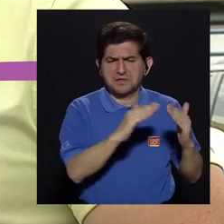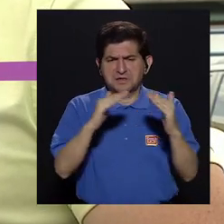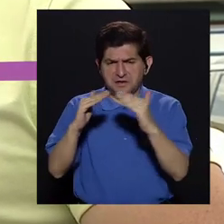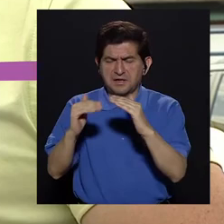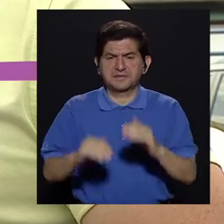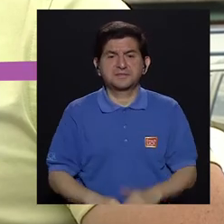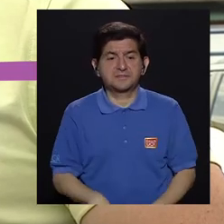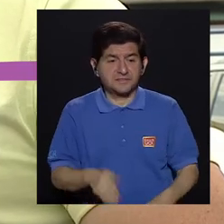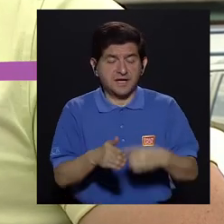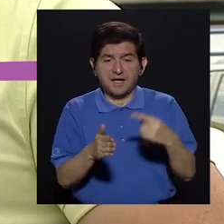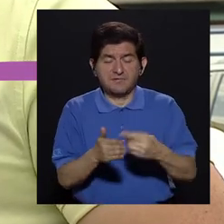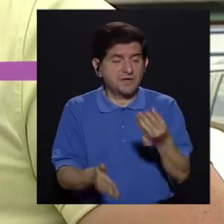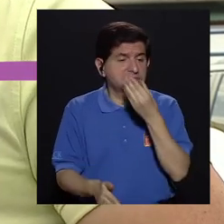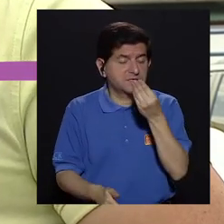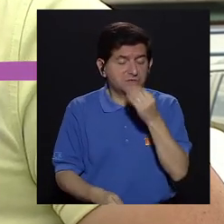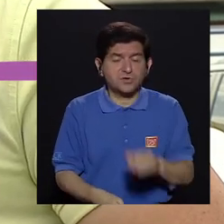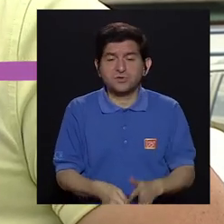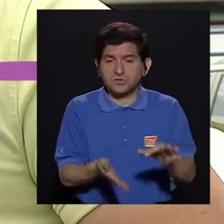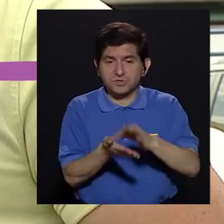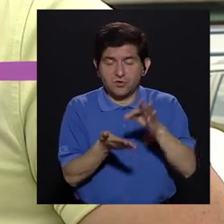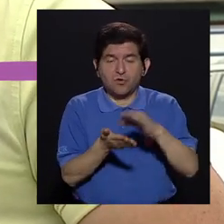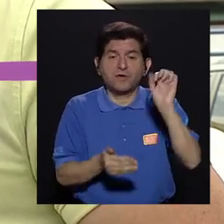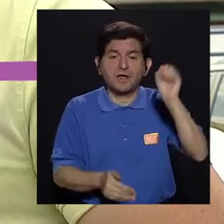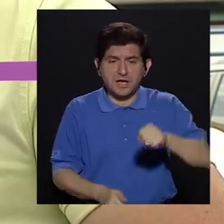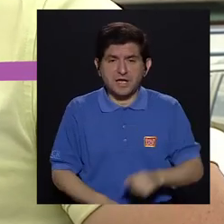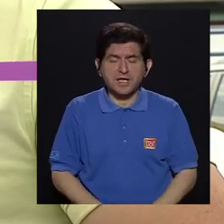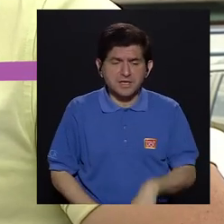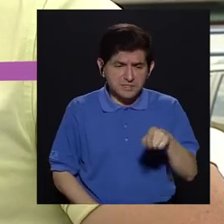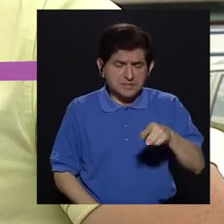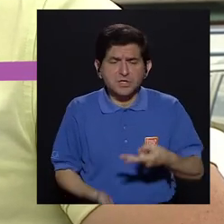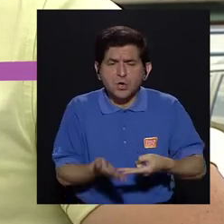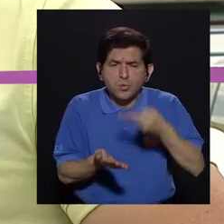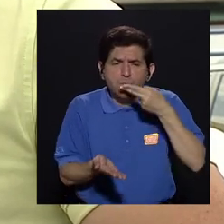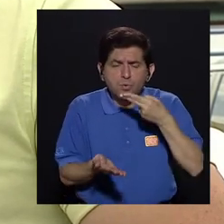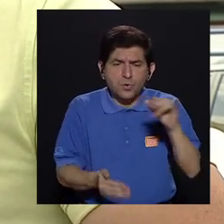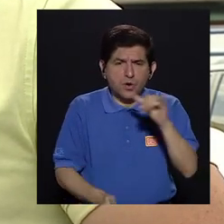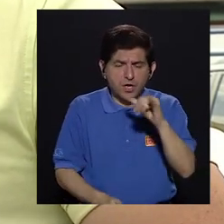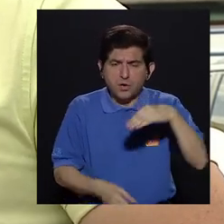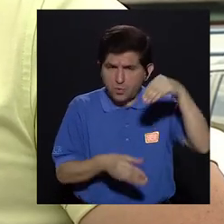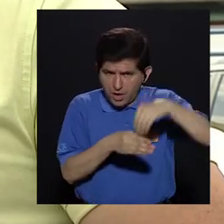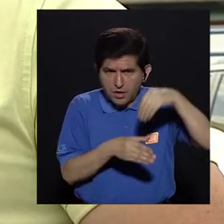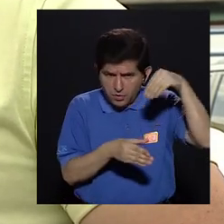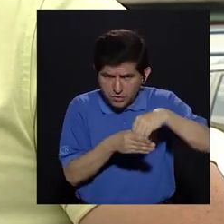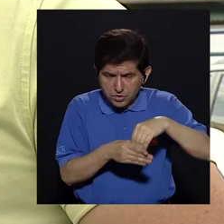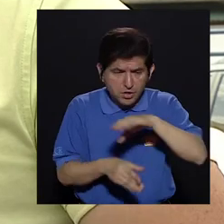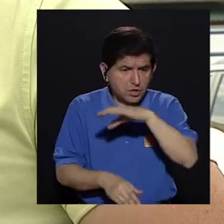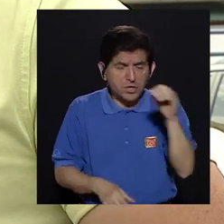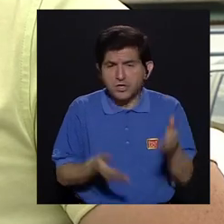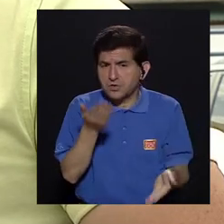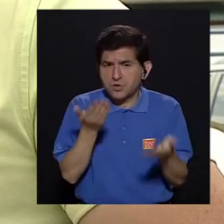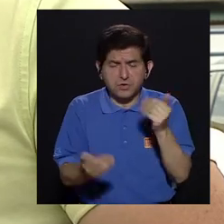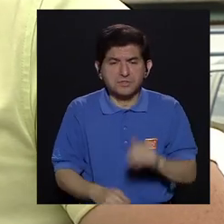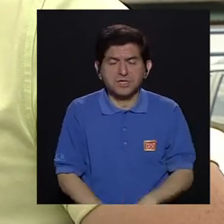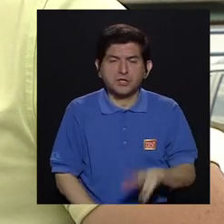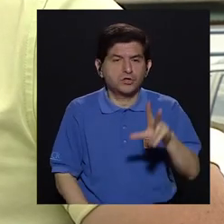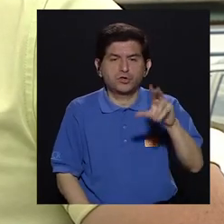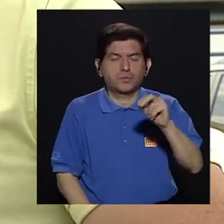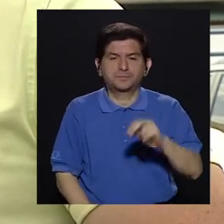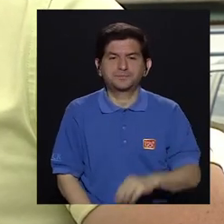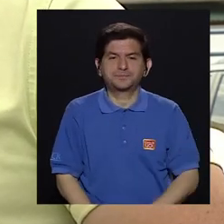casas y es que a veces no se comen los frijoles, pero se comen el caldo. ¿Es igual de nutritivo o realmente no?